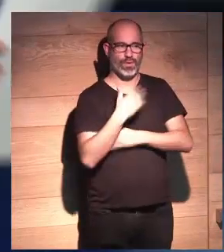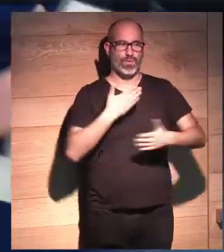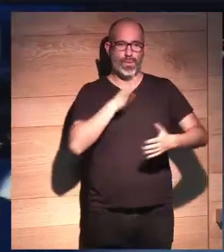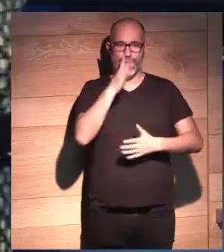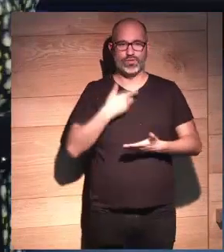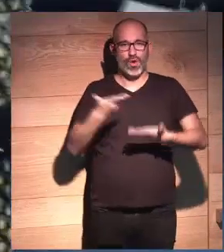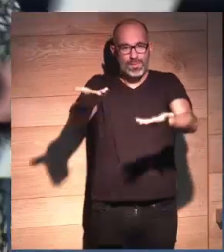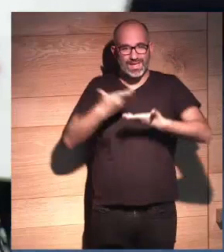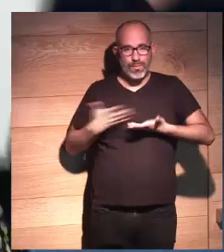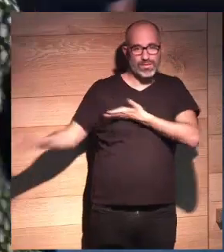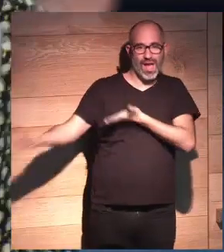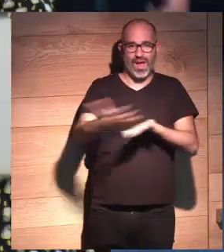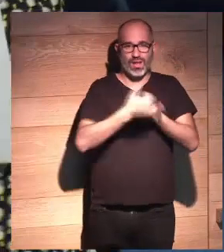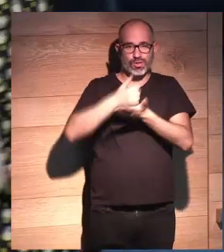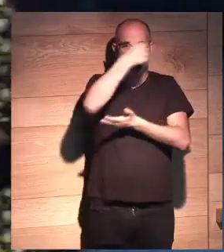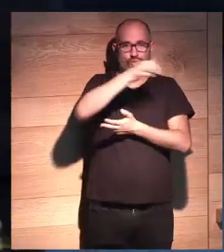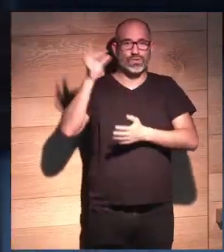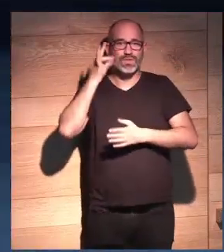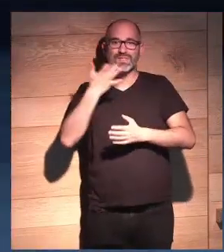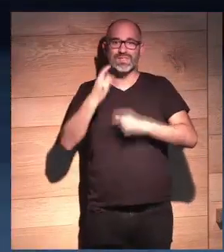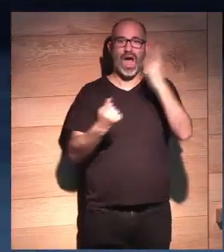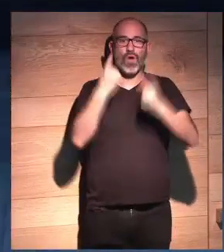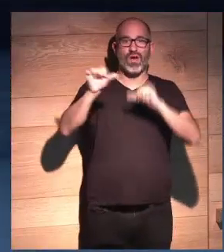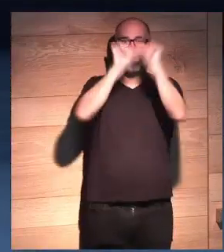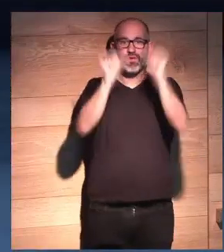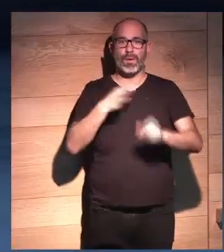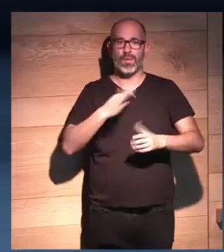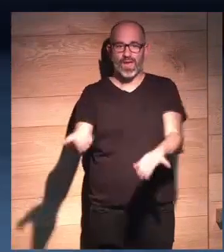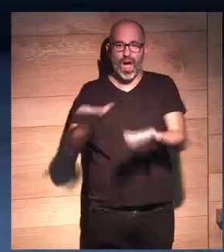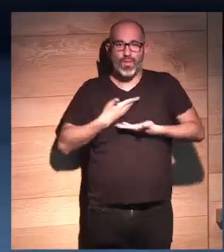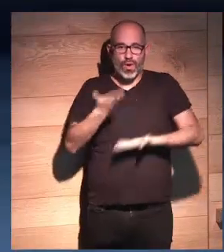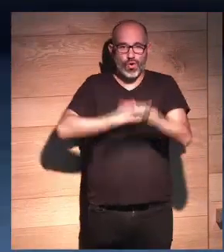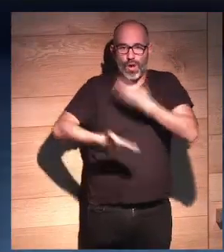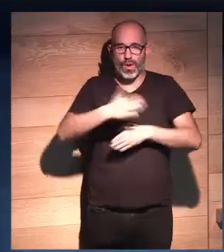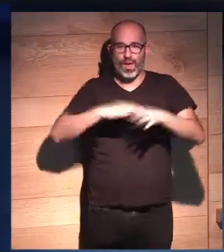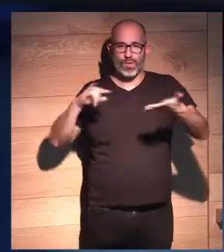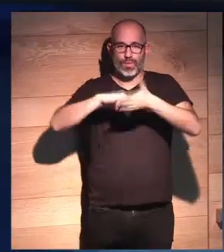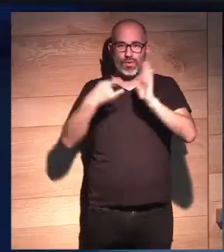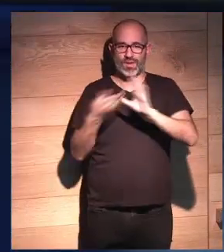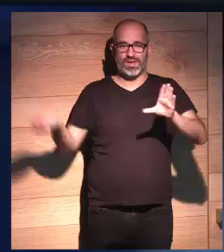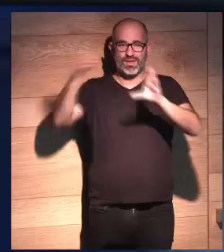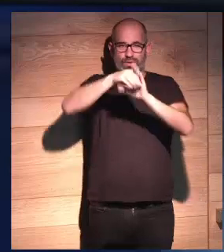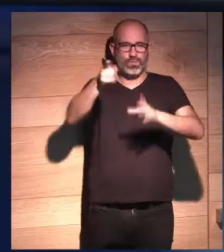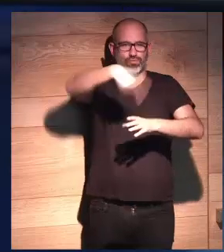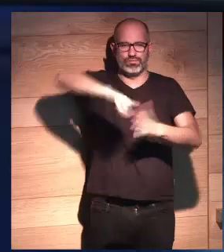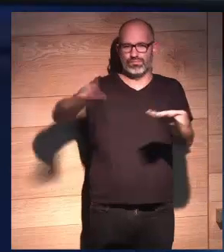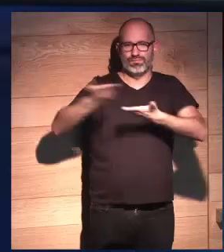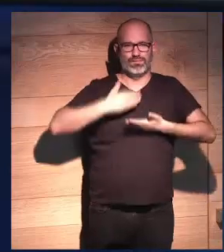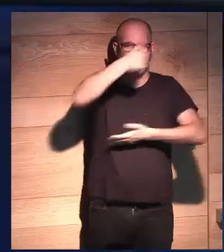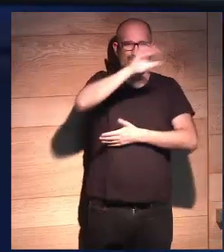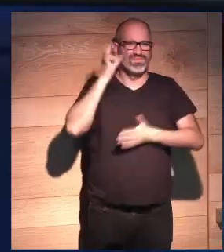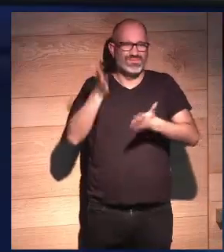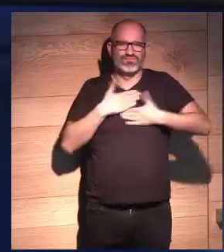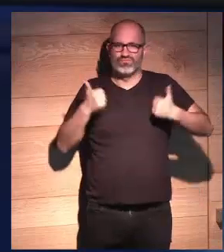a todos y a todas, si veis alguna manera en la que podéis aportar al proyecto o colaborar con él, estáis invitadísimos,